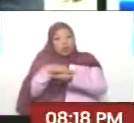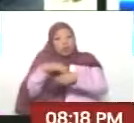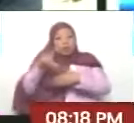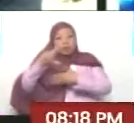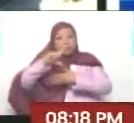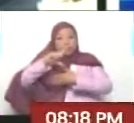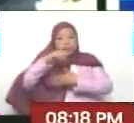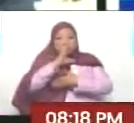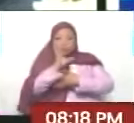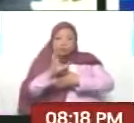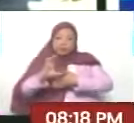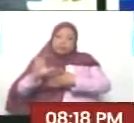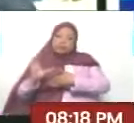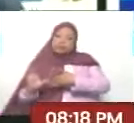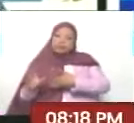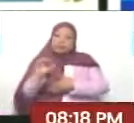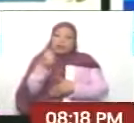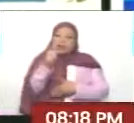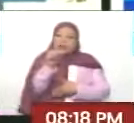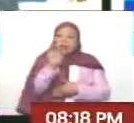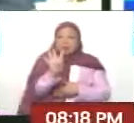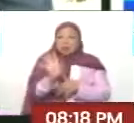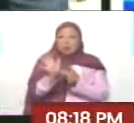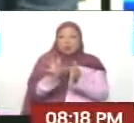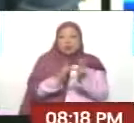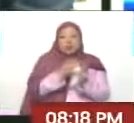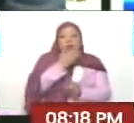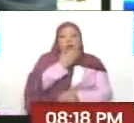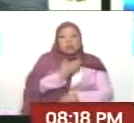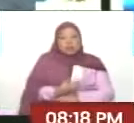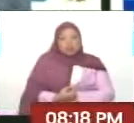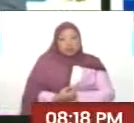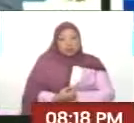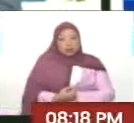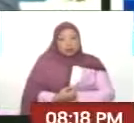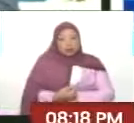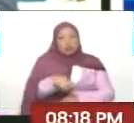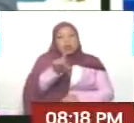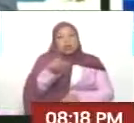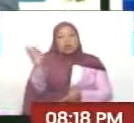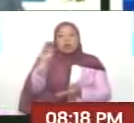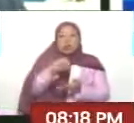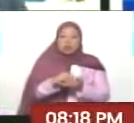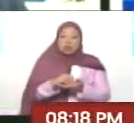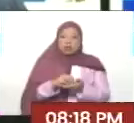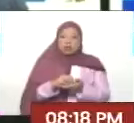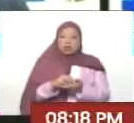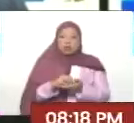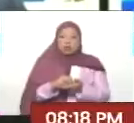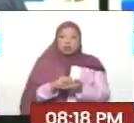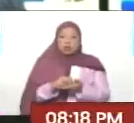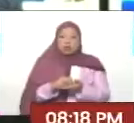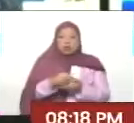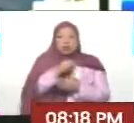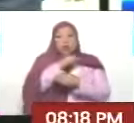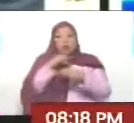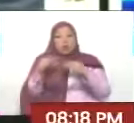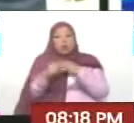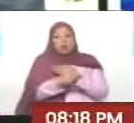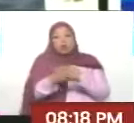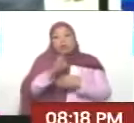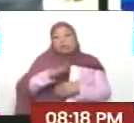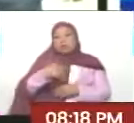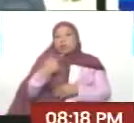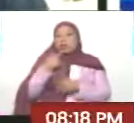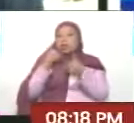el 14 de diciembre. Y lo dije ahora otra vez. Lo dije. Guyana puede decidir cómo perder su